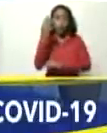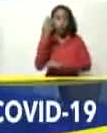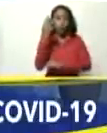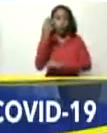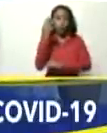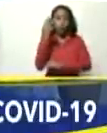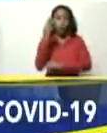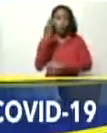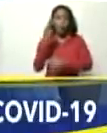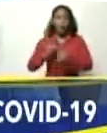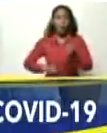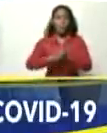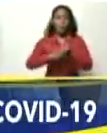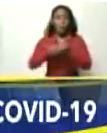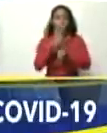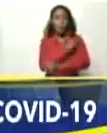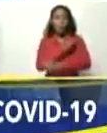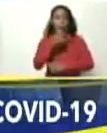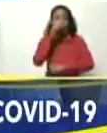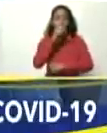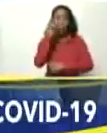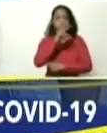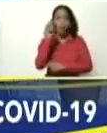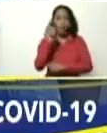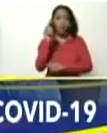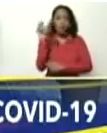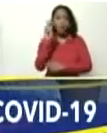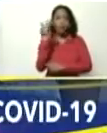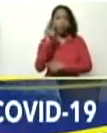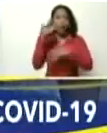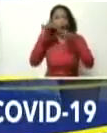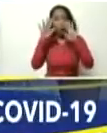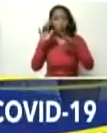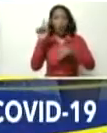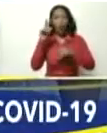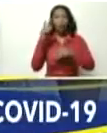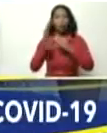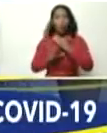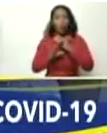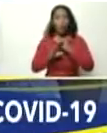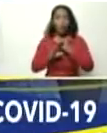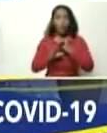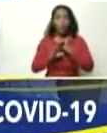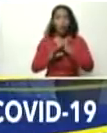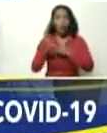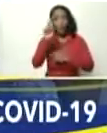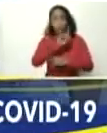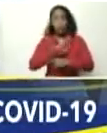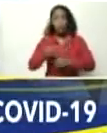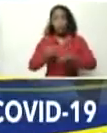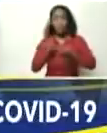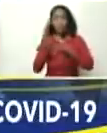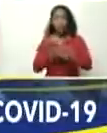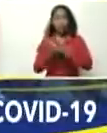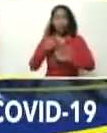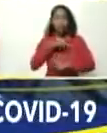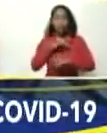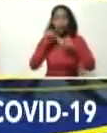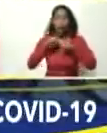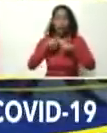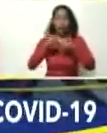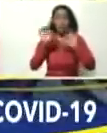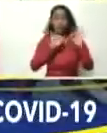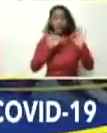refuerzo, entendiendo que el año 2022 aún va a estar circulando el coronavirus. Correcto, estaremos nosotros aquí